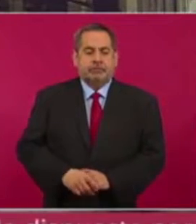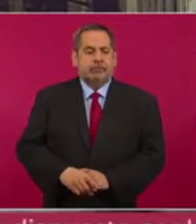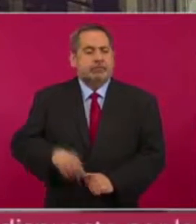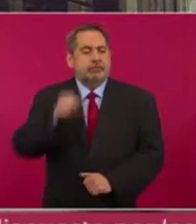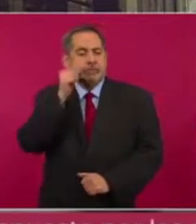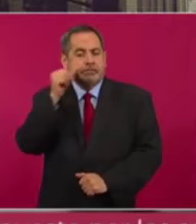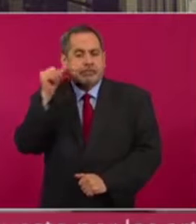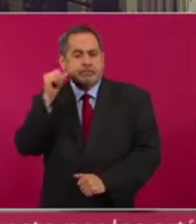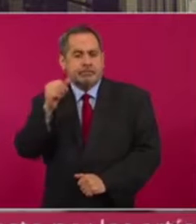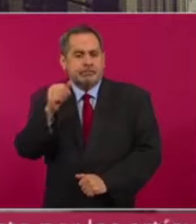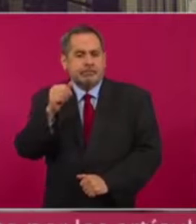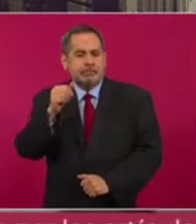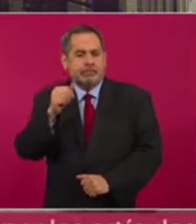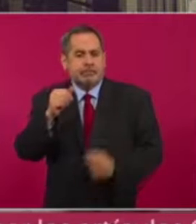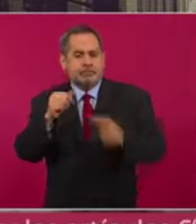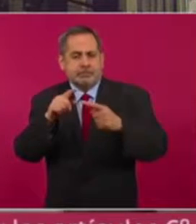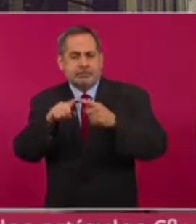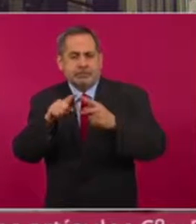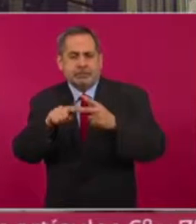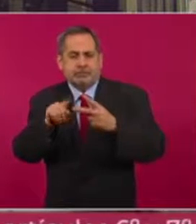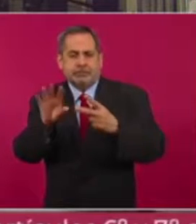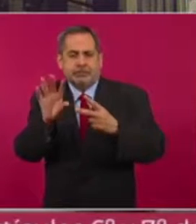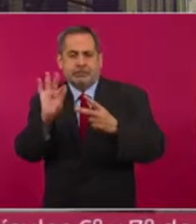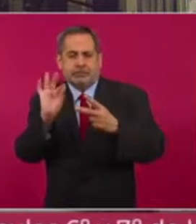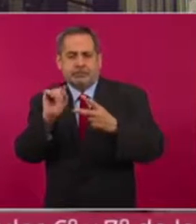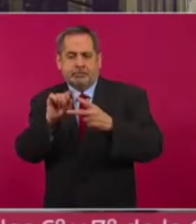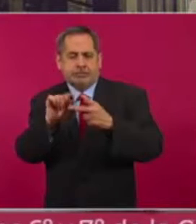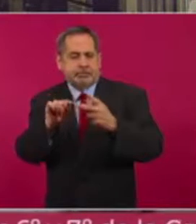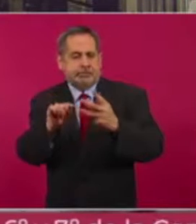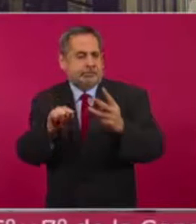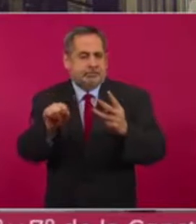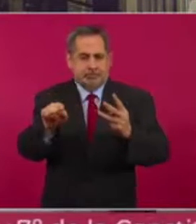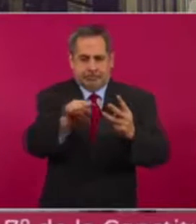Quedamos en 3 compañeros de ayer.